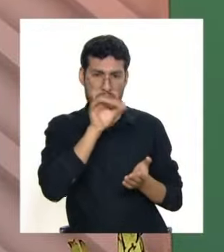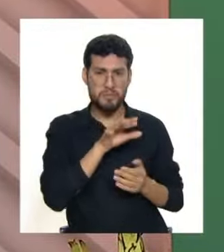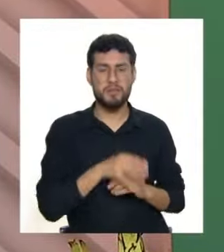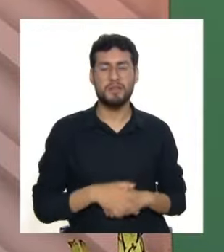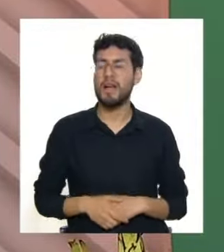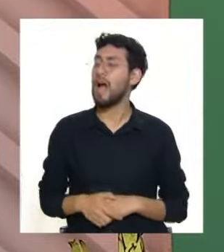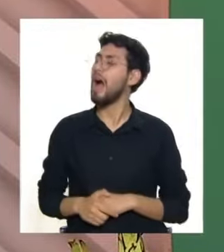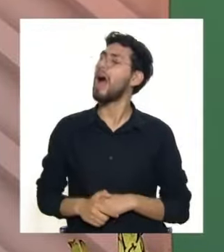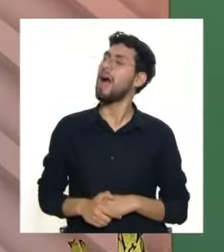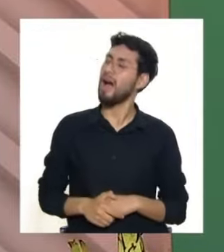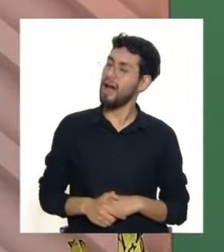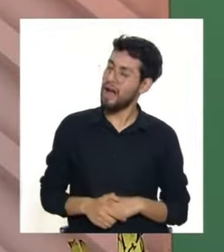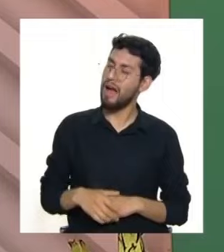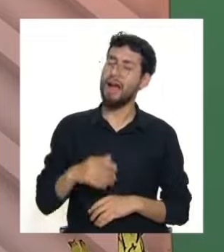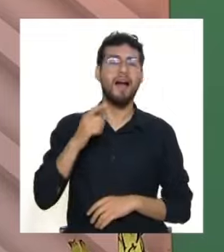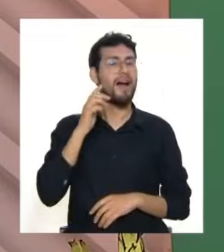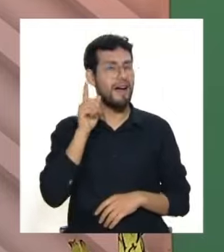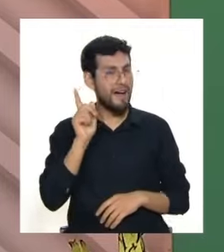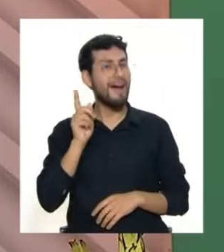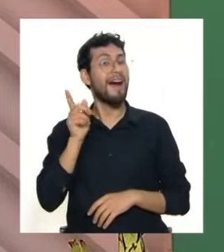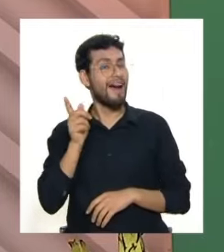Lo saltamos.